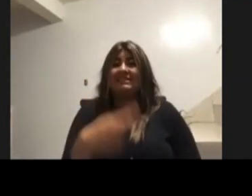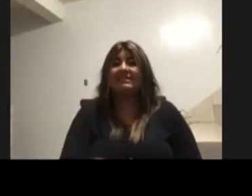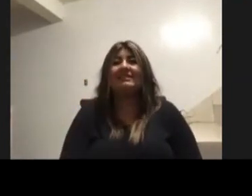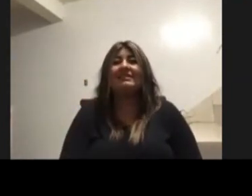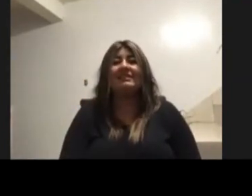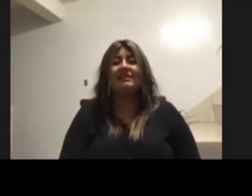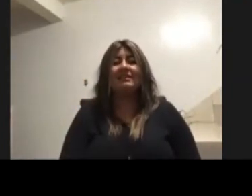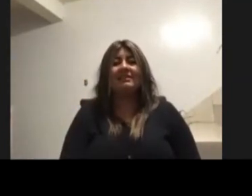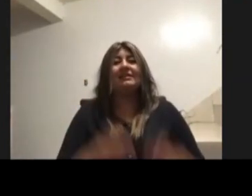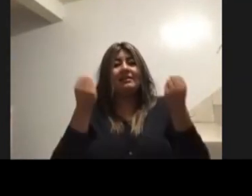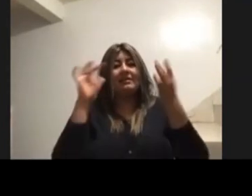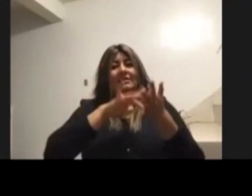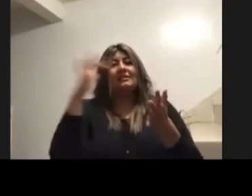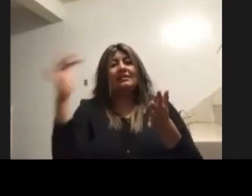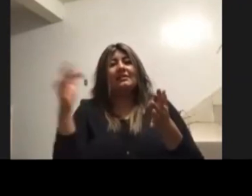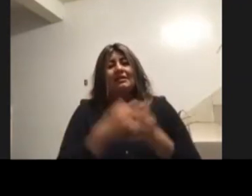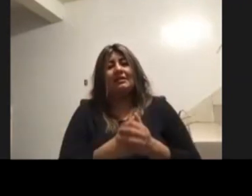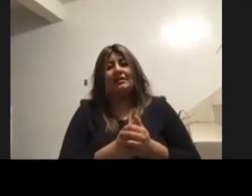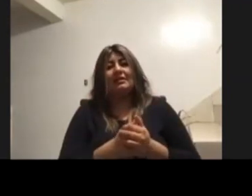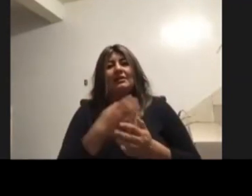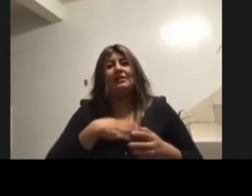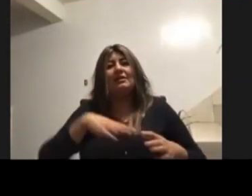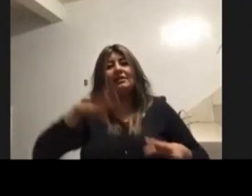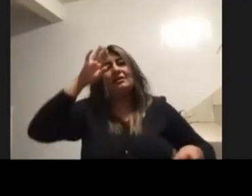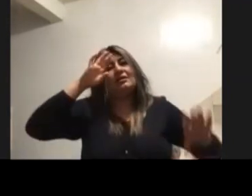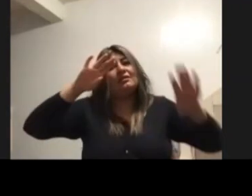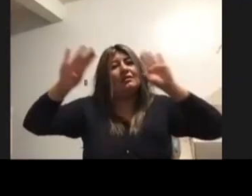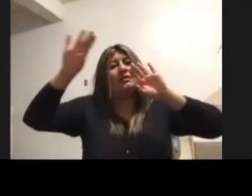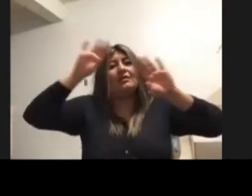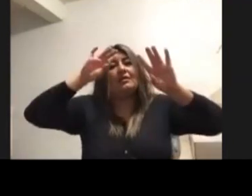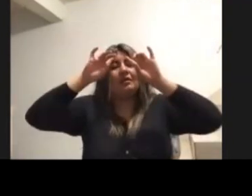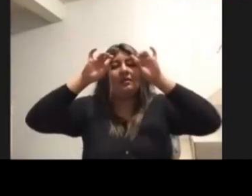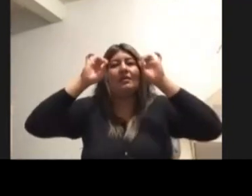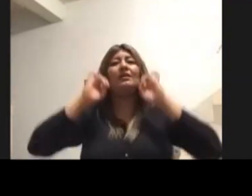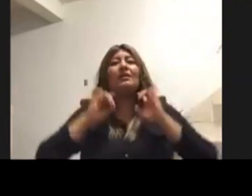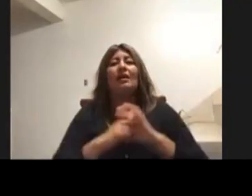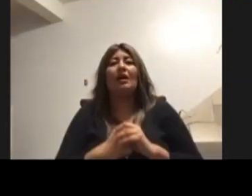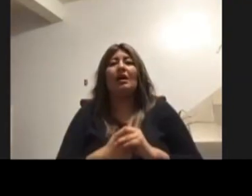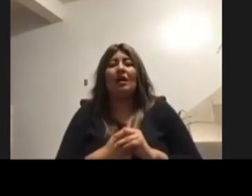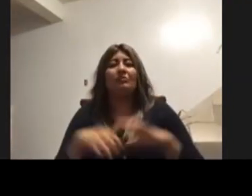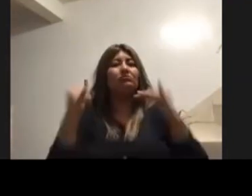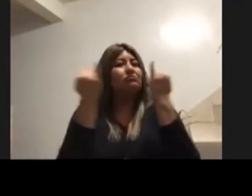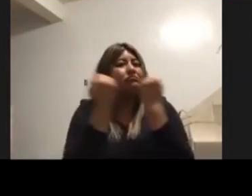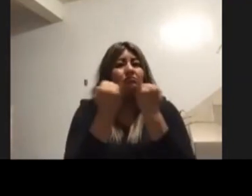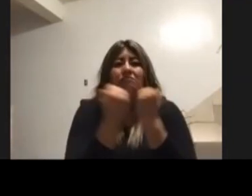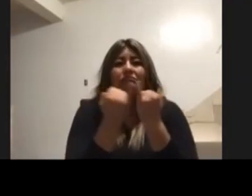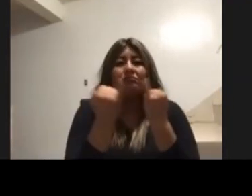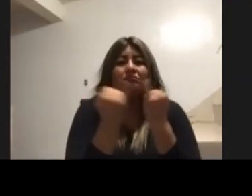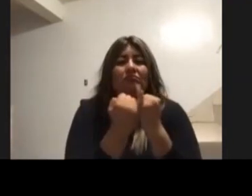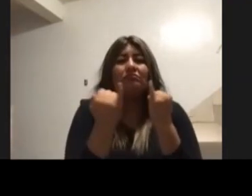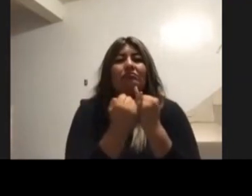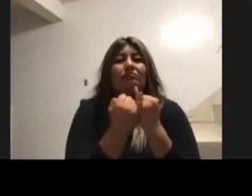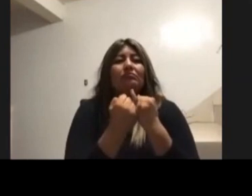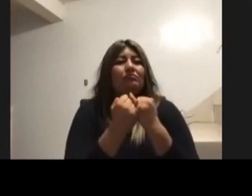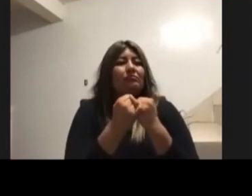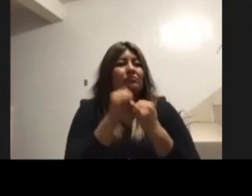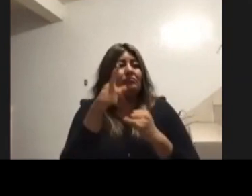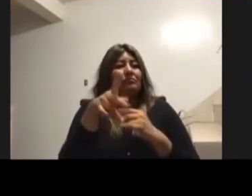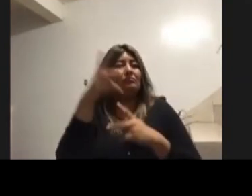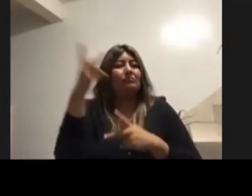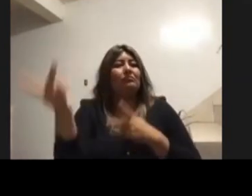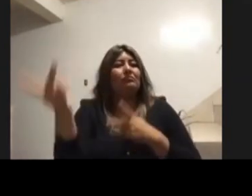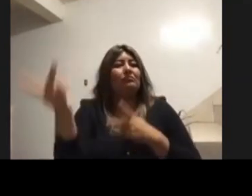Muchas gracias. Yo creo que ahí ha habido una coincidencia, no solo en lo que ustedes plantearon aquí, sino en